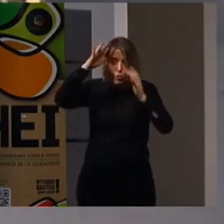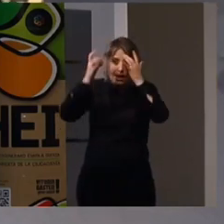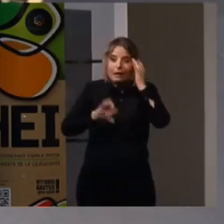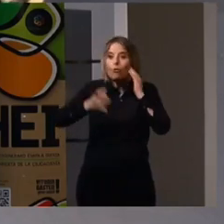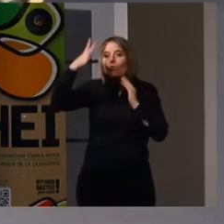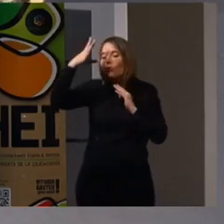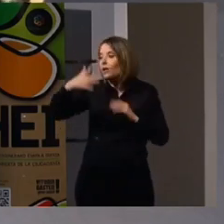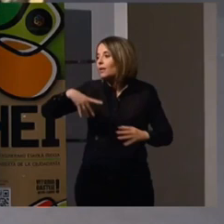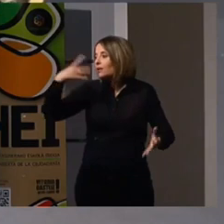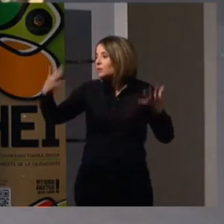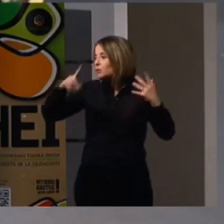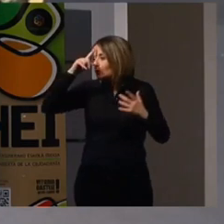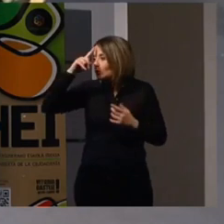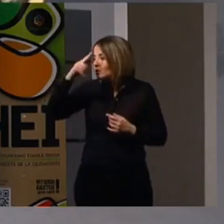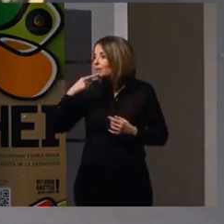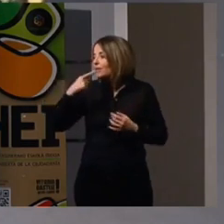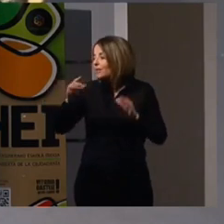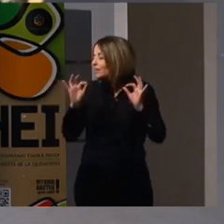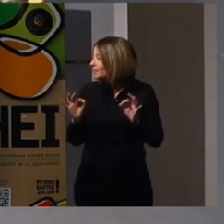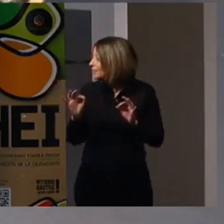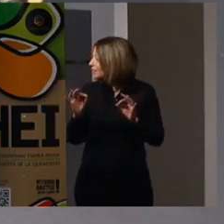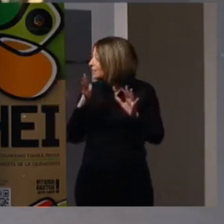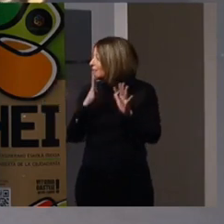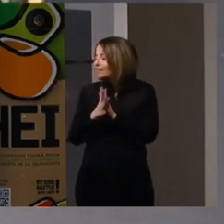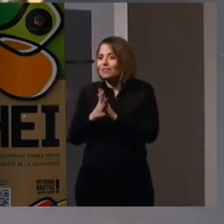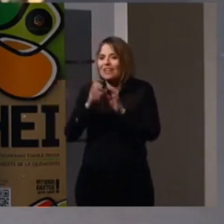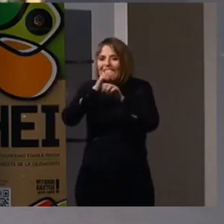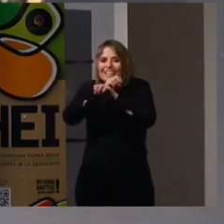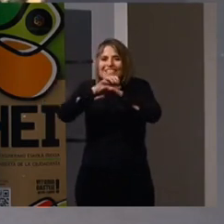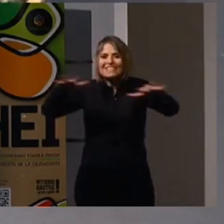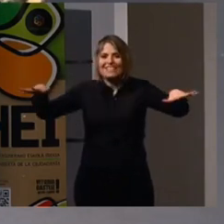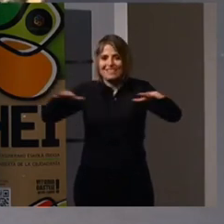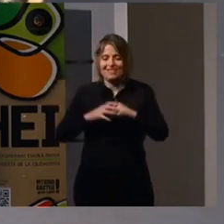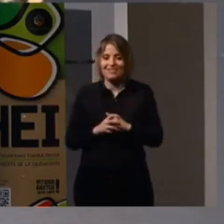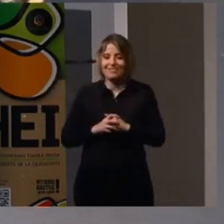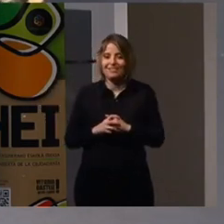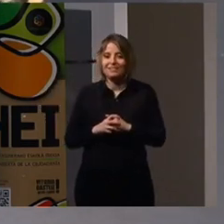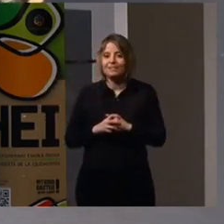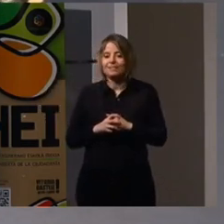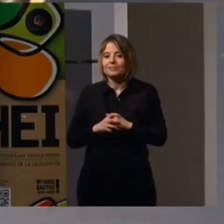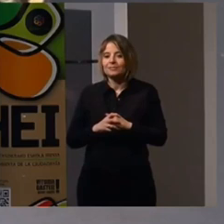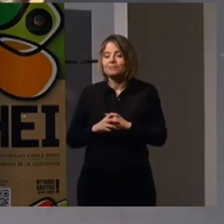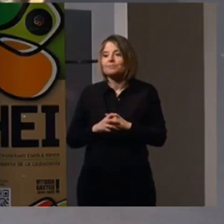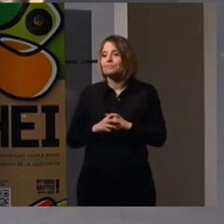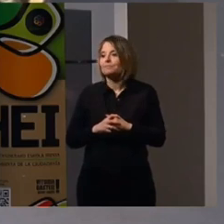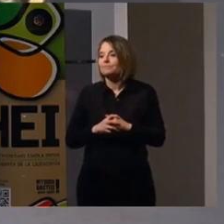ocurrencia, que diría un alguien con ocurrencias, es una cosa extendidísima. ¿Vale? También es verdad